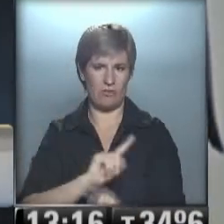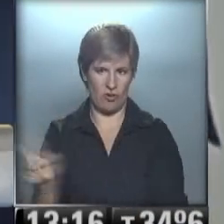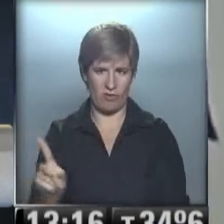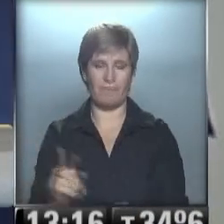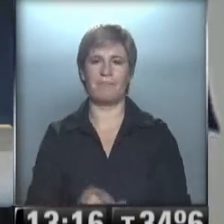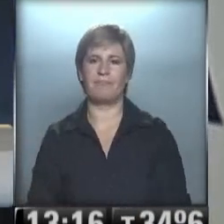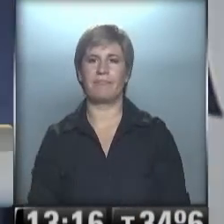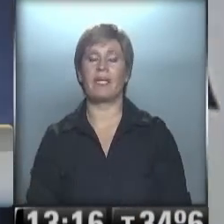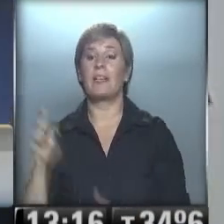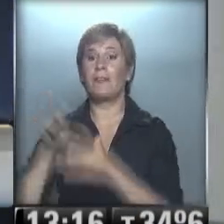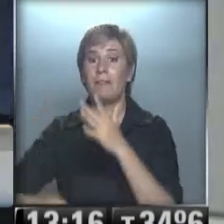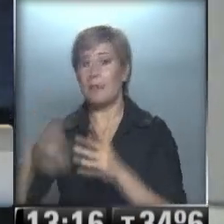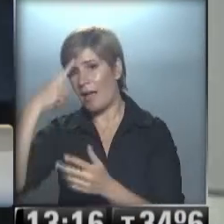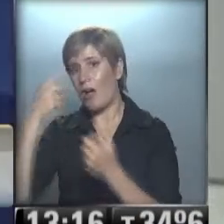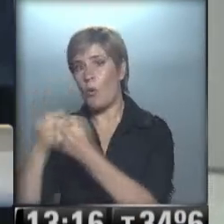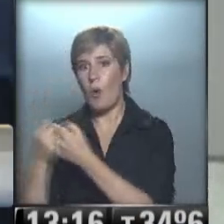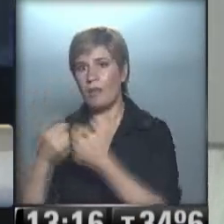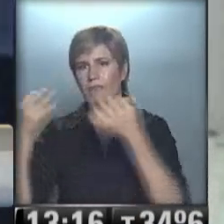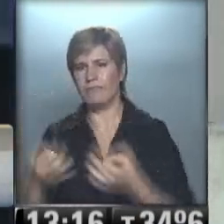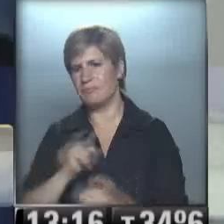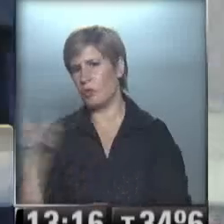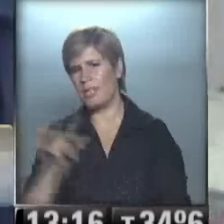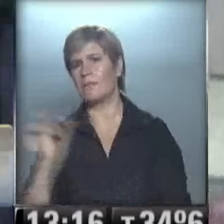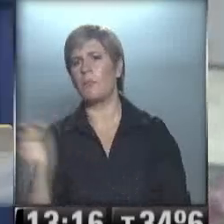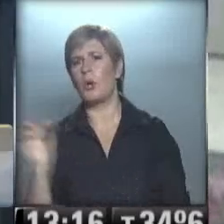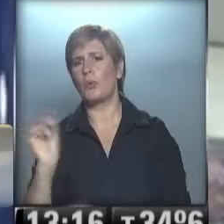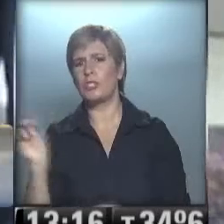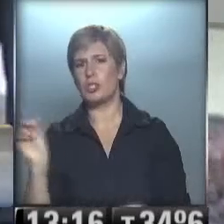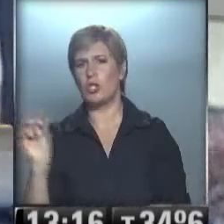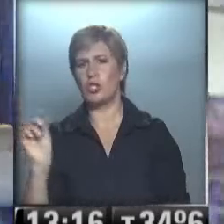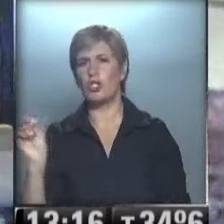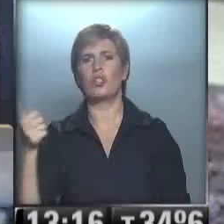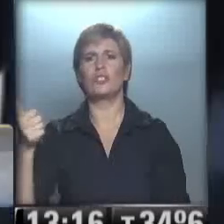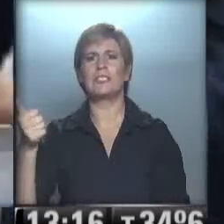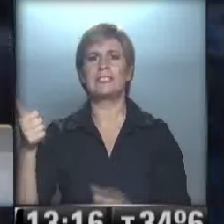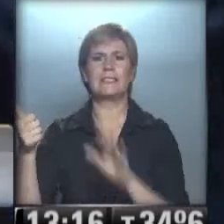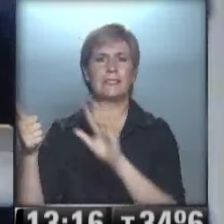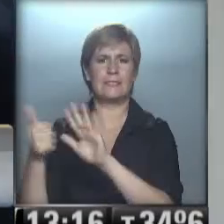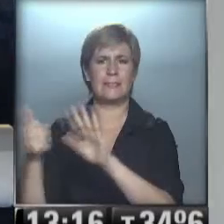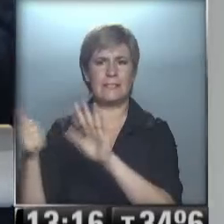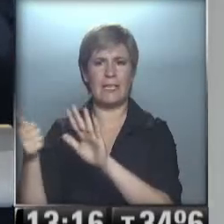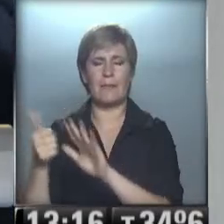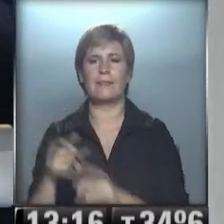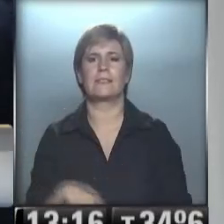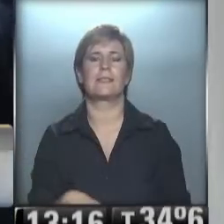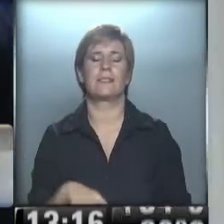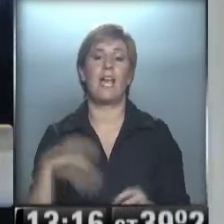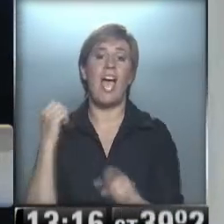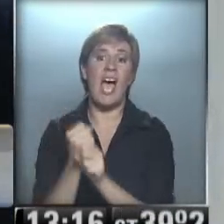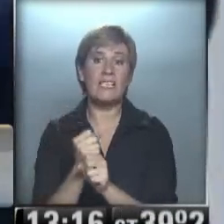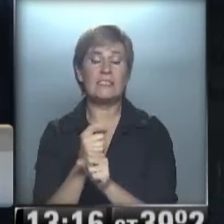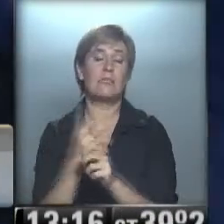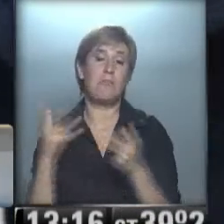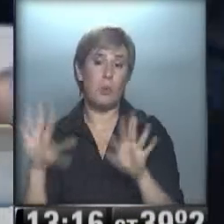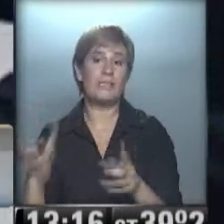Lo firmado es en realidad un preacuerdo que tiene un periodo de vigencia de 6 meses, al cabo del cual podría cerrarse otro